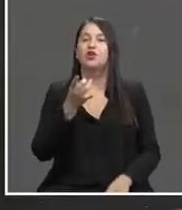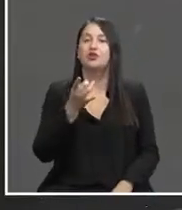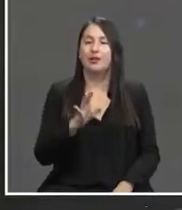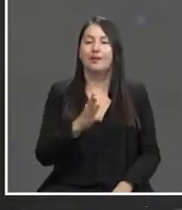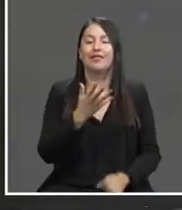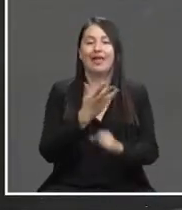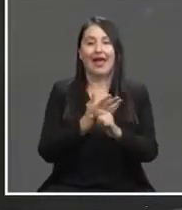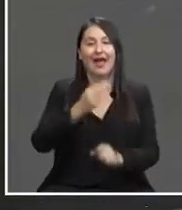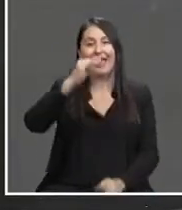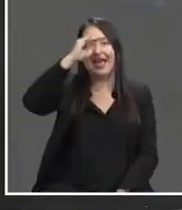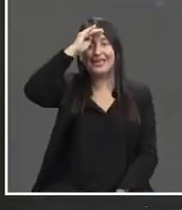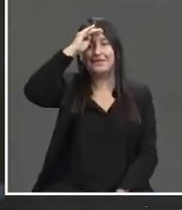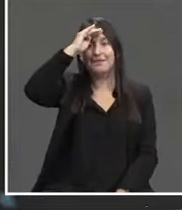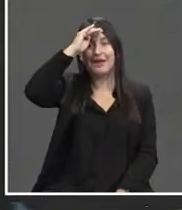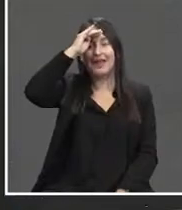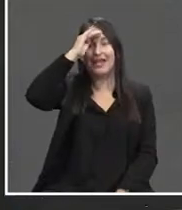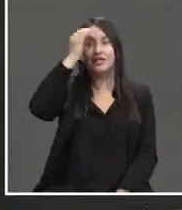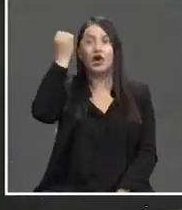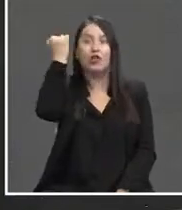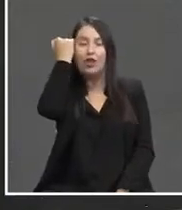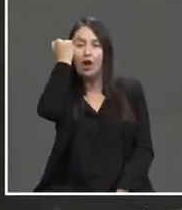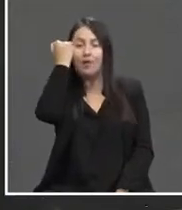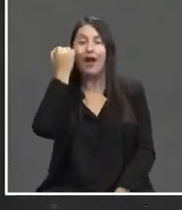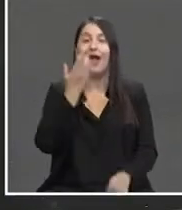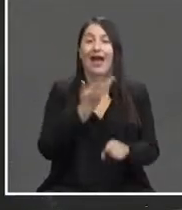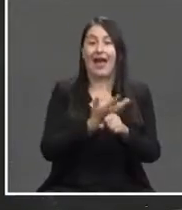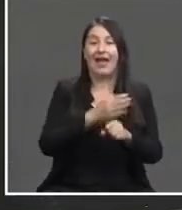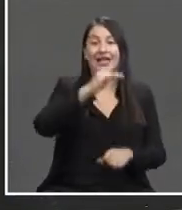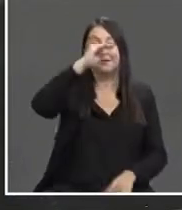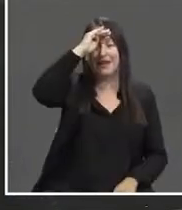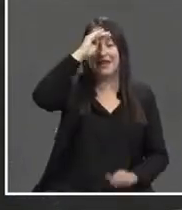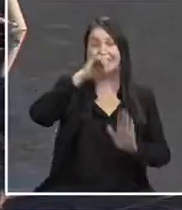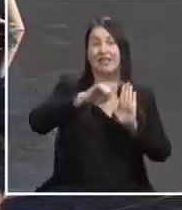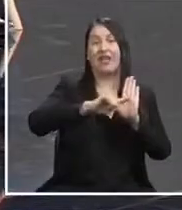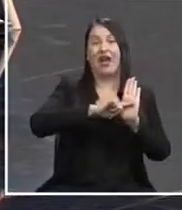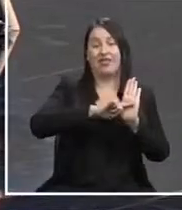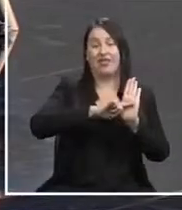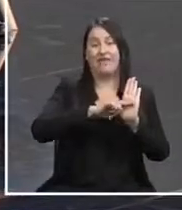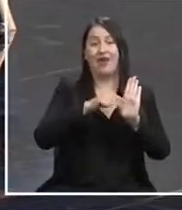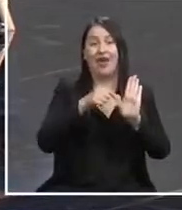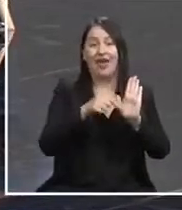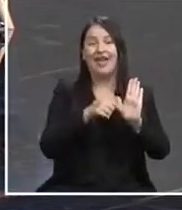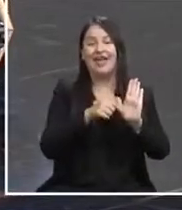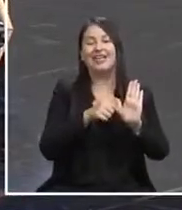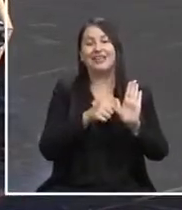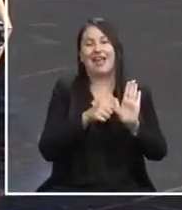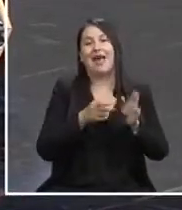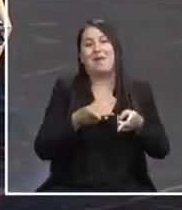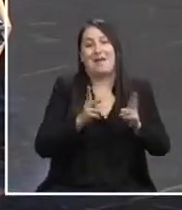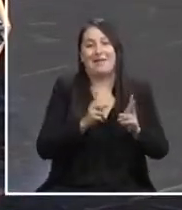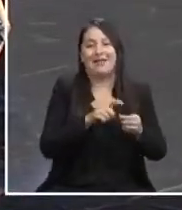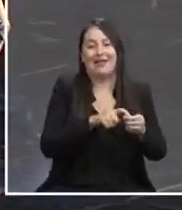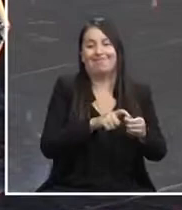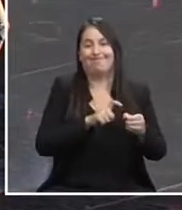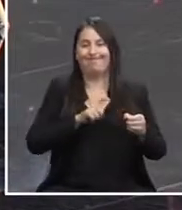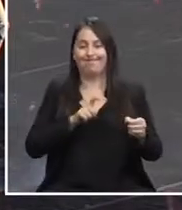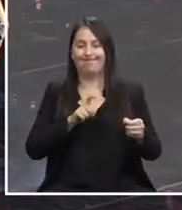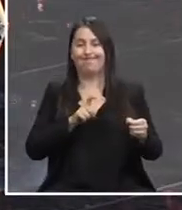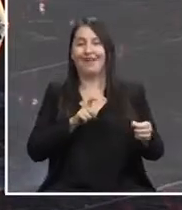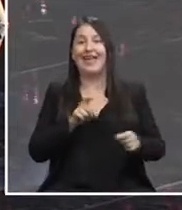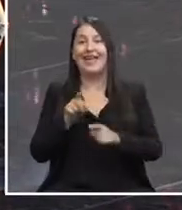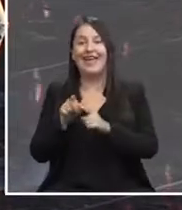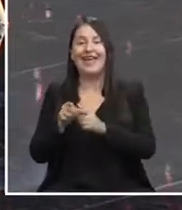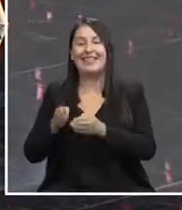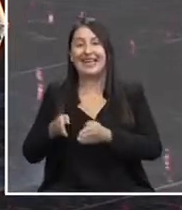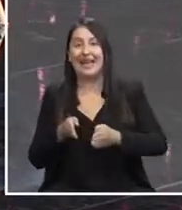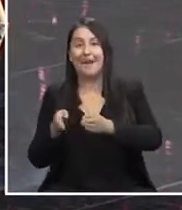y hay ciencia si hay trauma, si hay experiencias negativas. Solo eso te hace desplazarte y solo ese es el camino del conocimiento. Por favor, no es